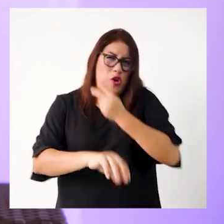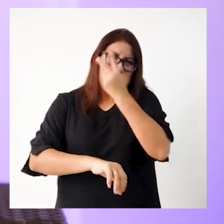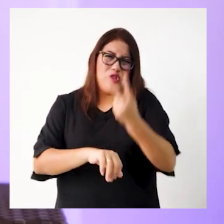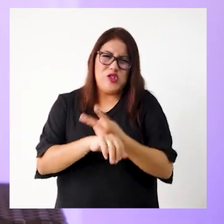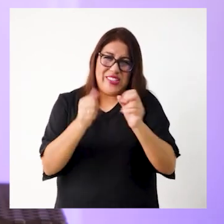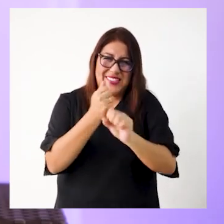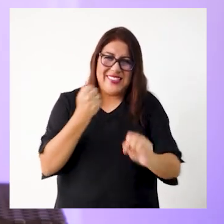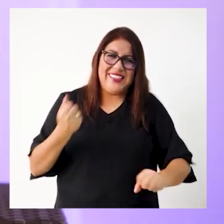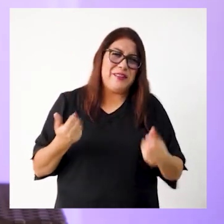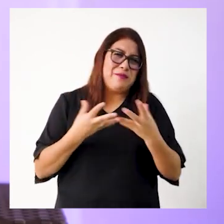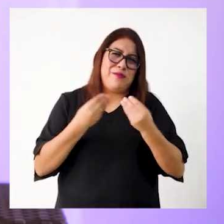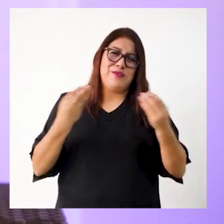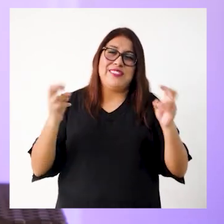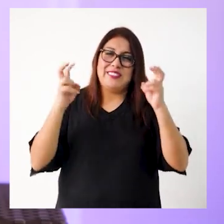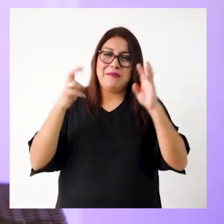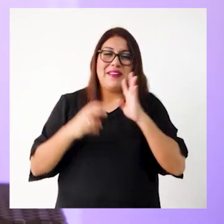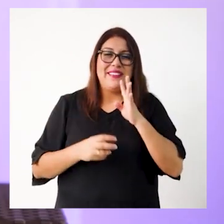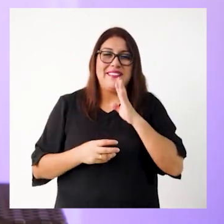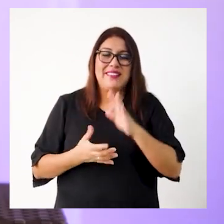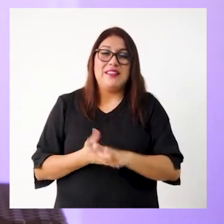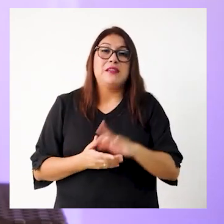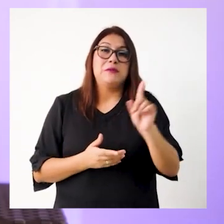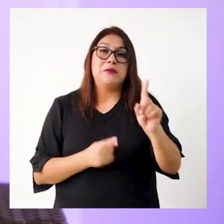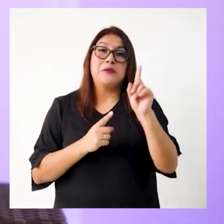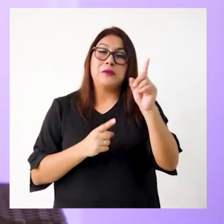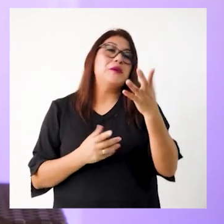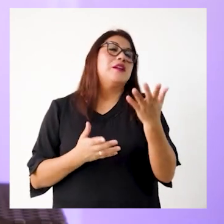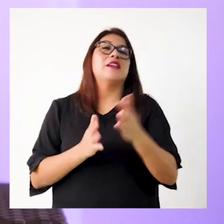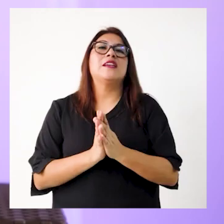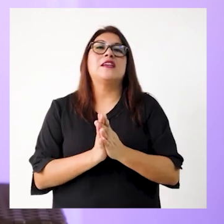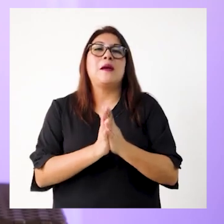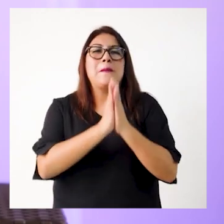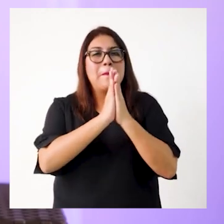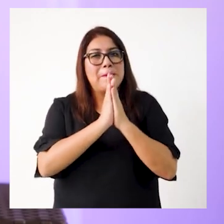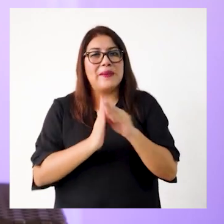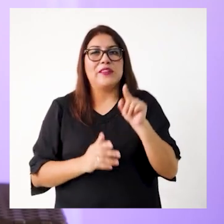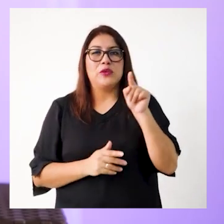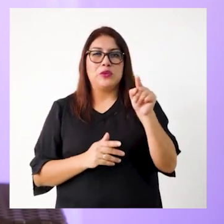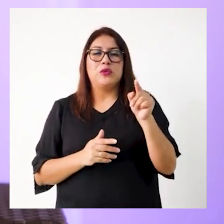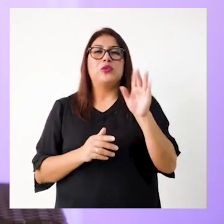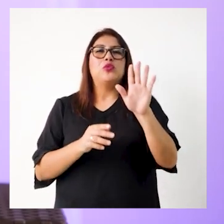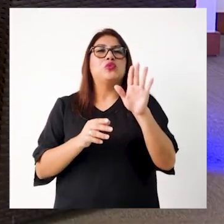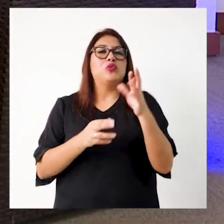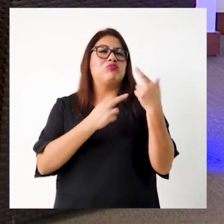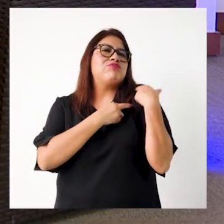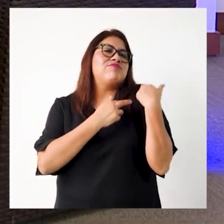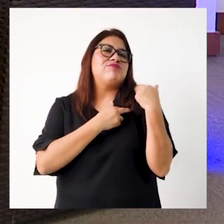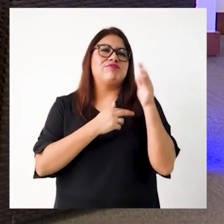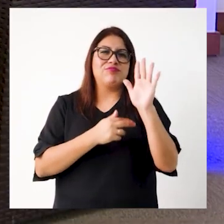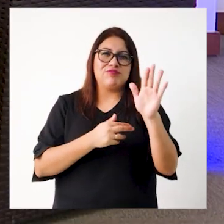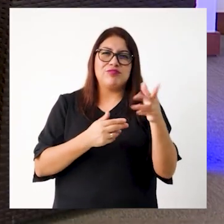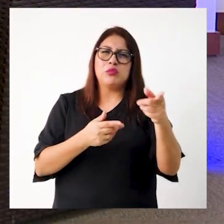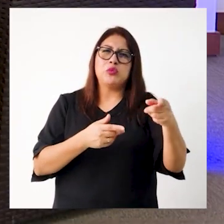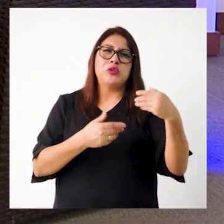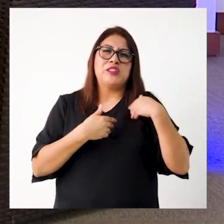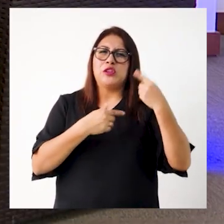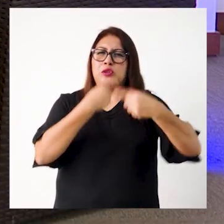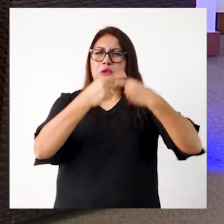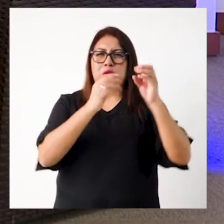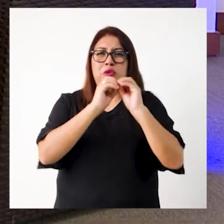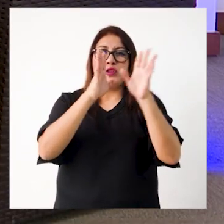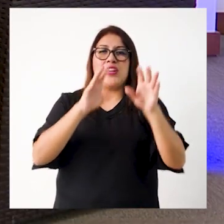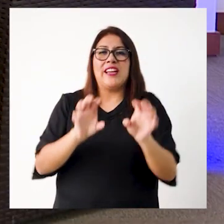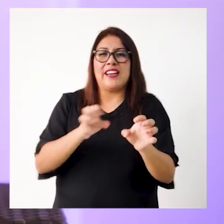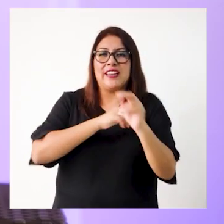porque tenemos muchísimo de qué hablar. Pero lo único que te pido es tu compromiso, porque tú tienes un programa radial todos los